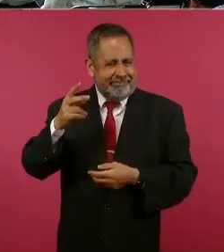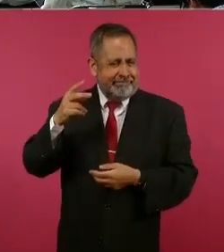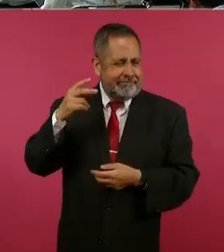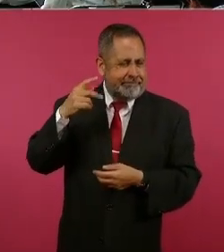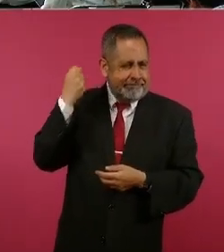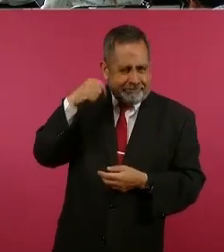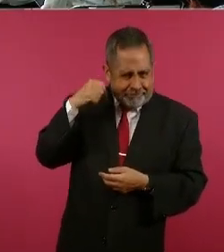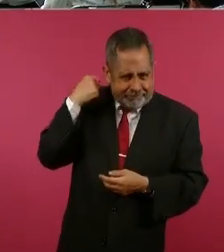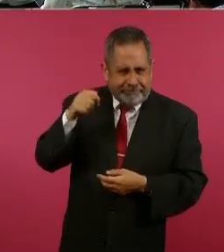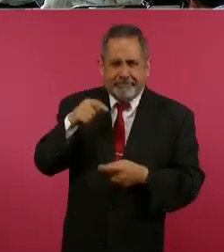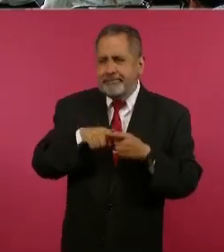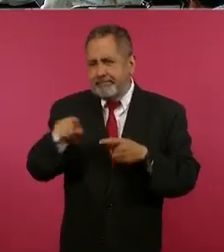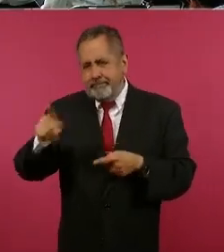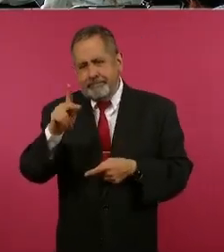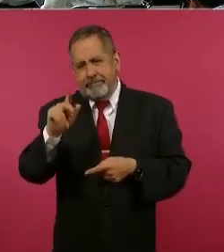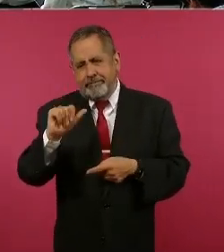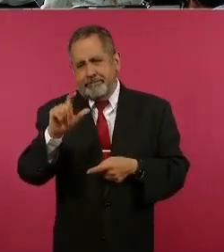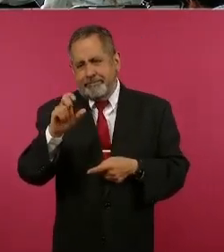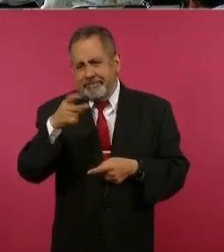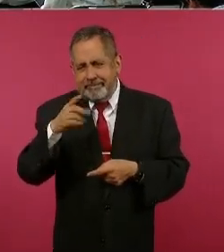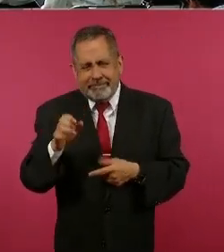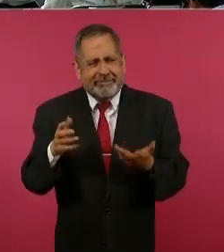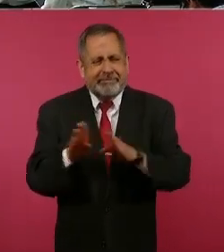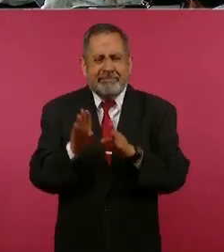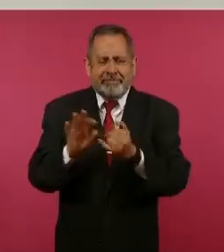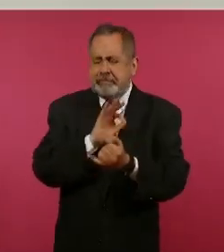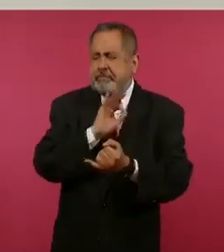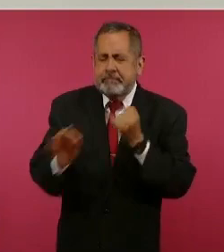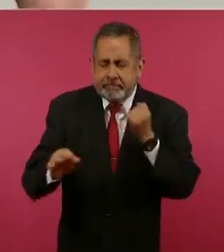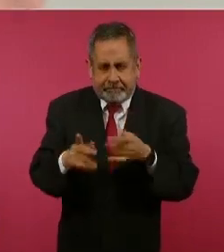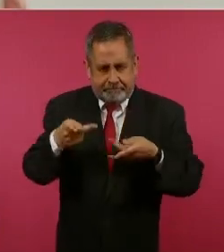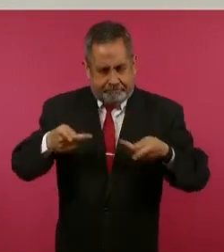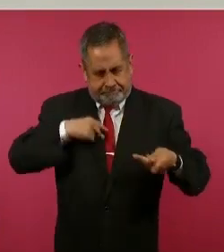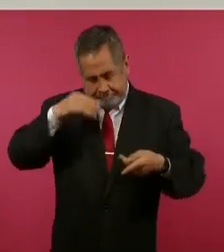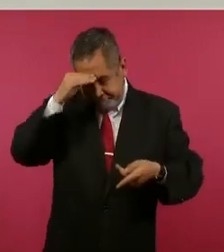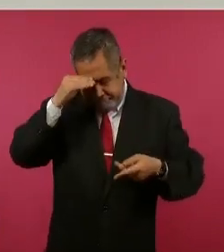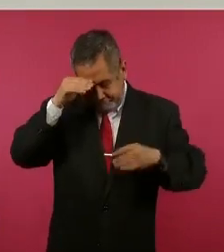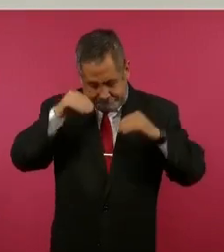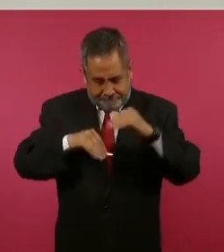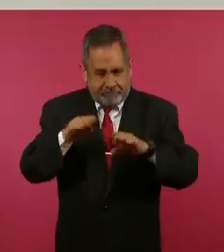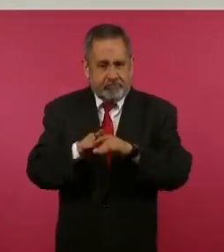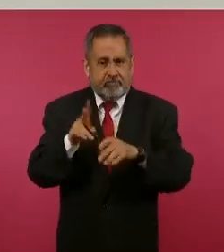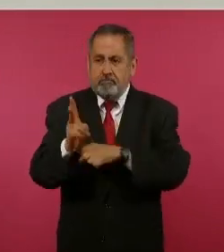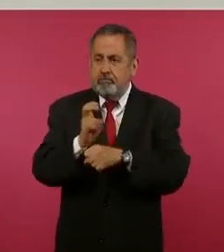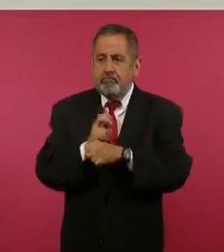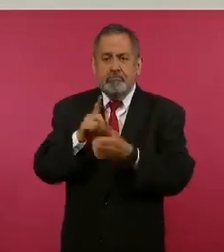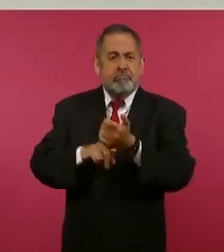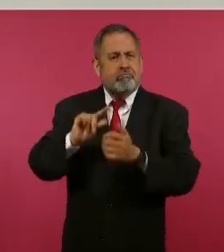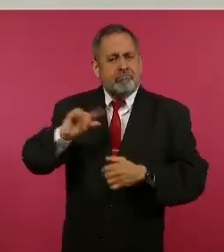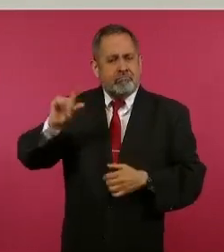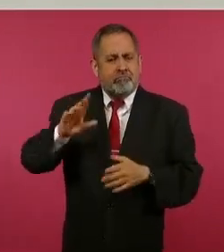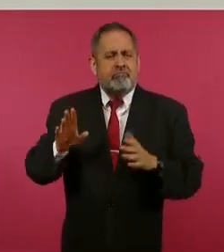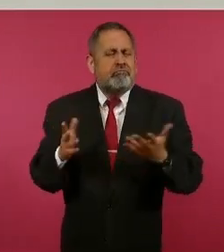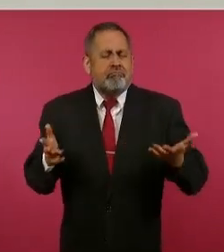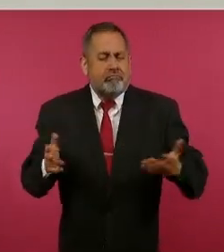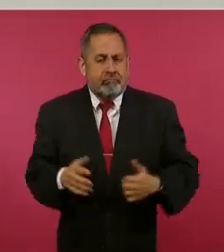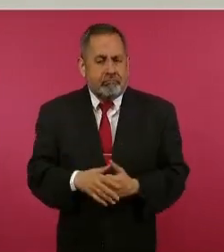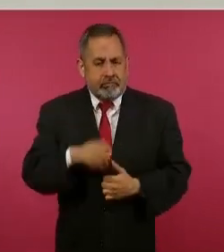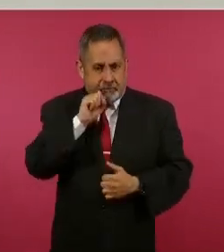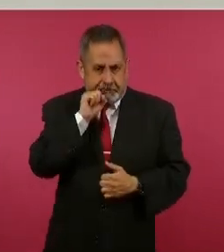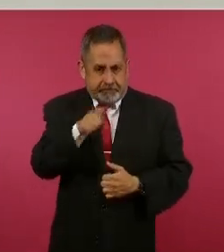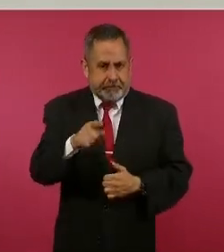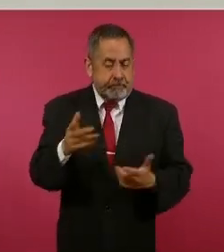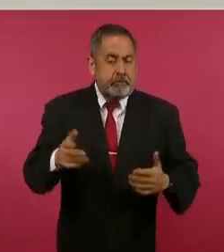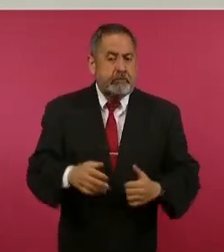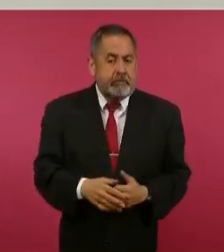Palenque, cómo va a ser estas últimas horas, si ya lo tiene previsto, si va a invitar a autoridades electas. Y también, presidente,